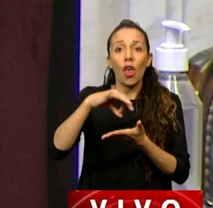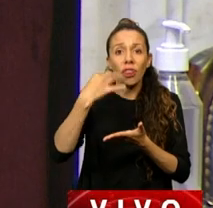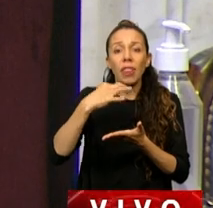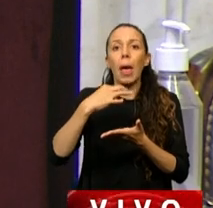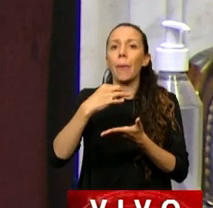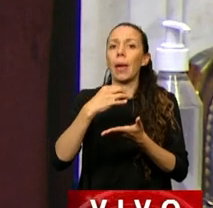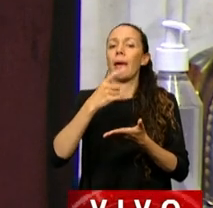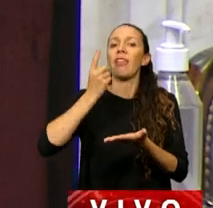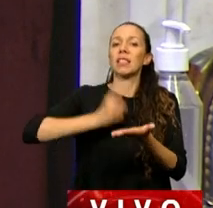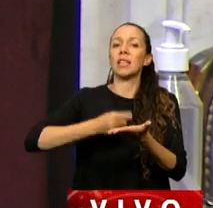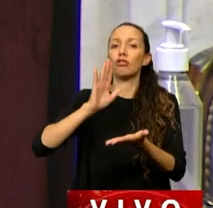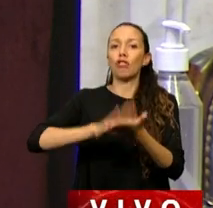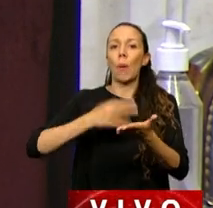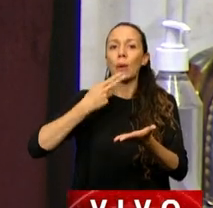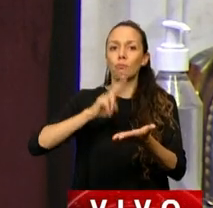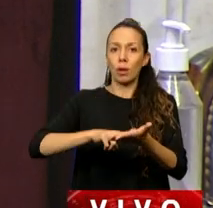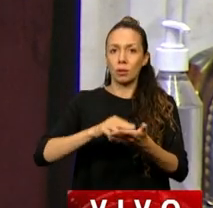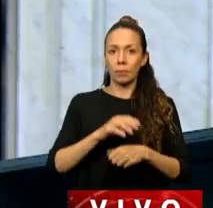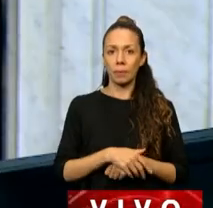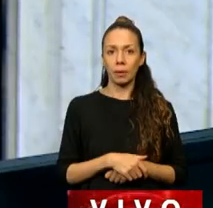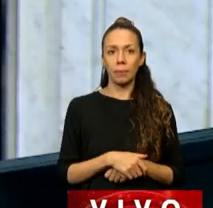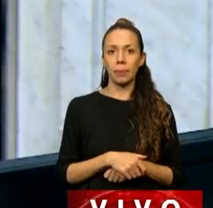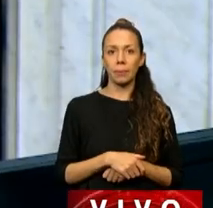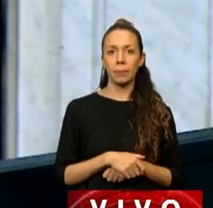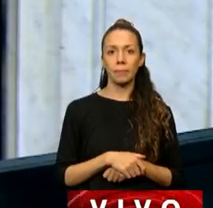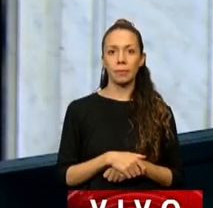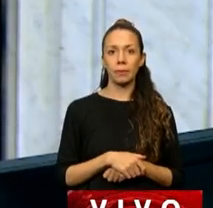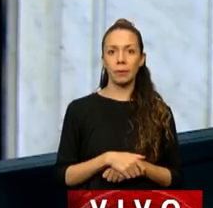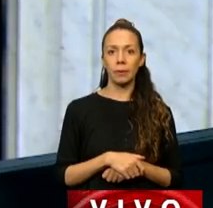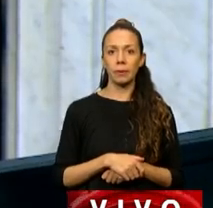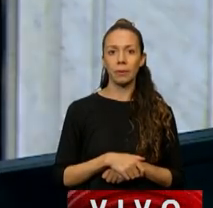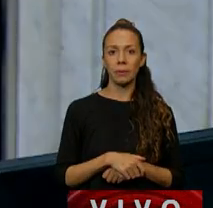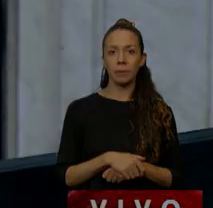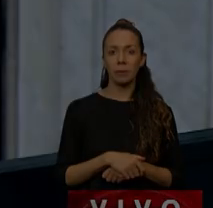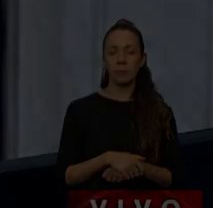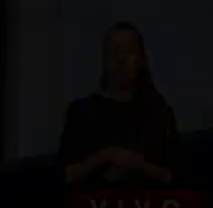las contribuciones. Muchas gracias, señor presidente. Gracias, diputada Figueroa Casas.